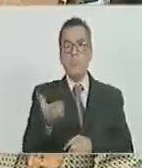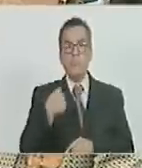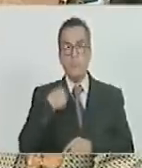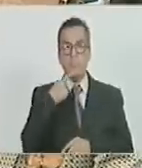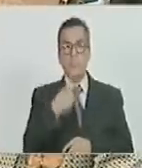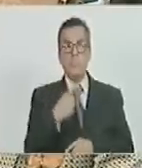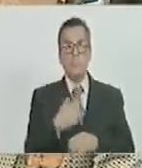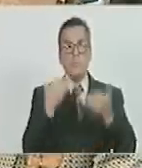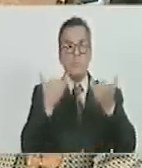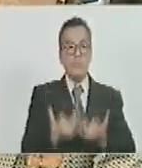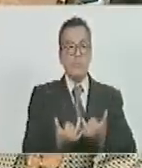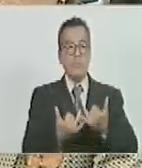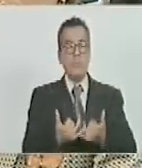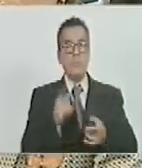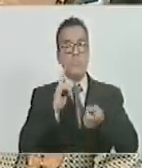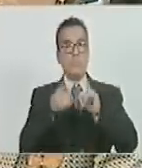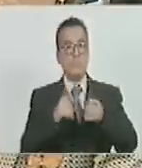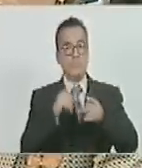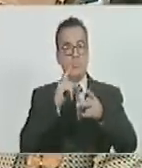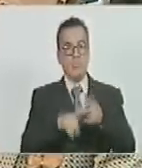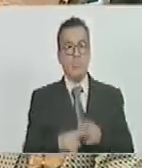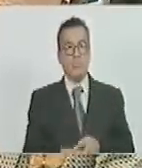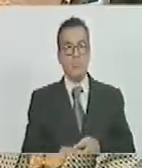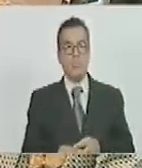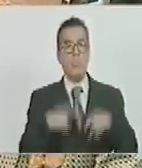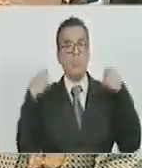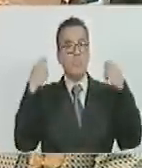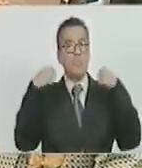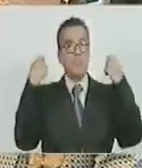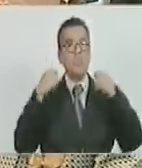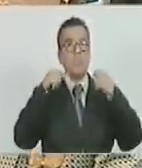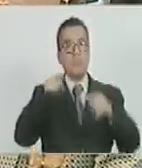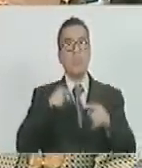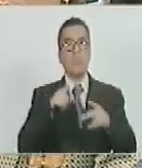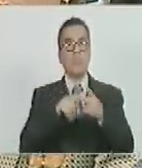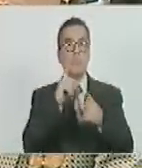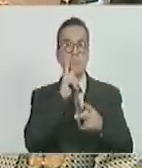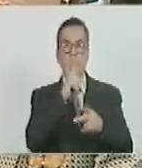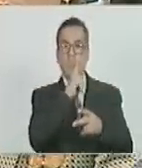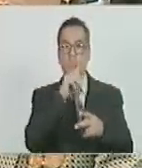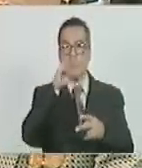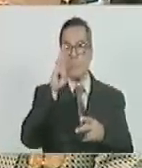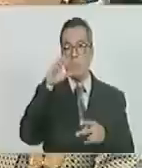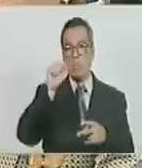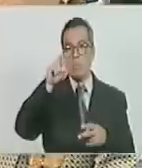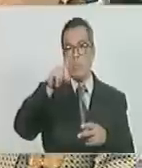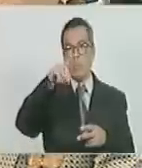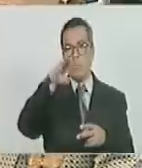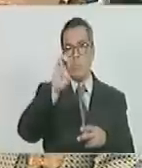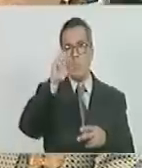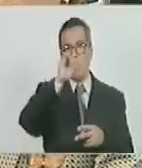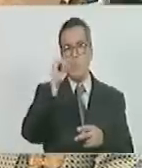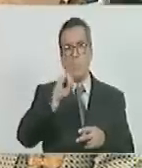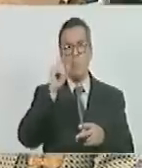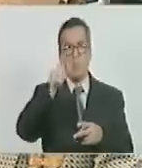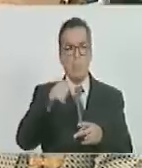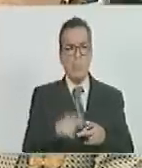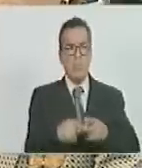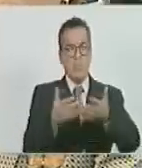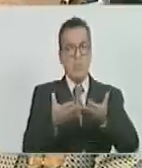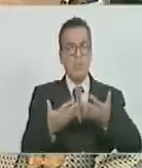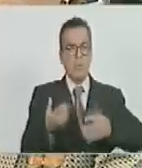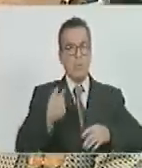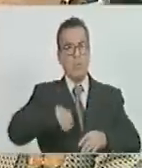señor presidente, que ya había algunas aves agoreras celebrando que los bienes están a nombre del Bandes. Pues si están al nombre del Bandes y son de